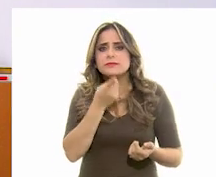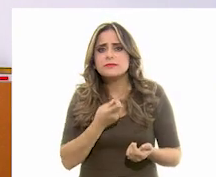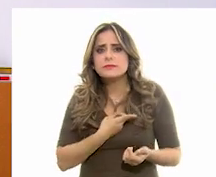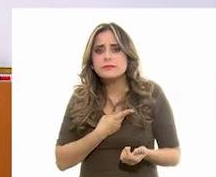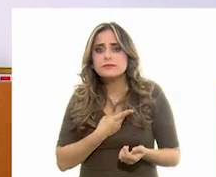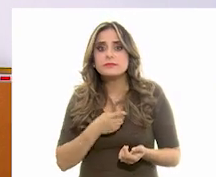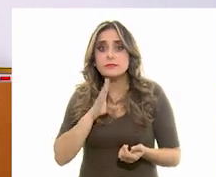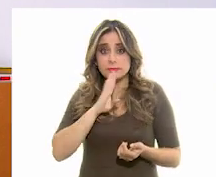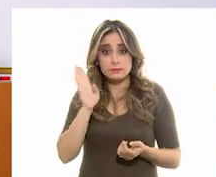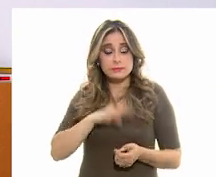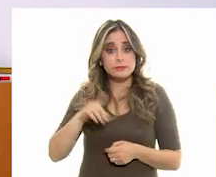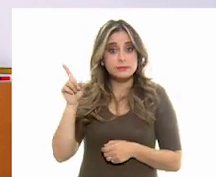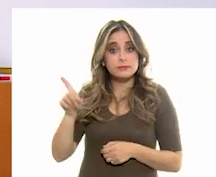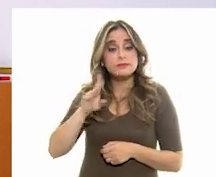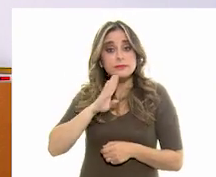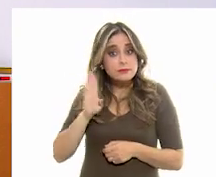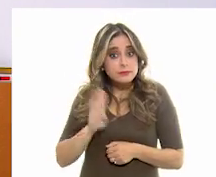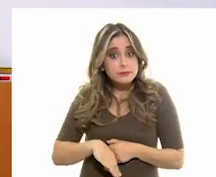mal.